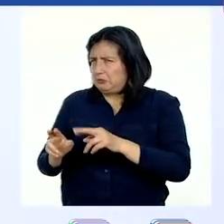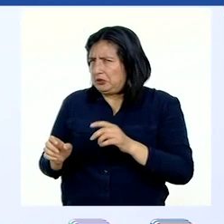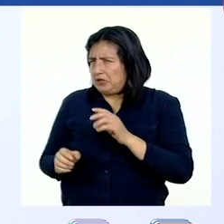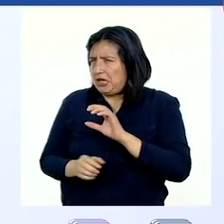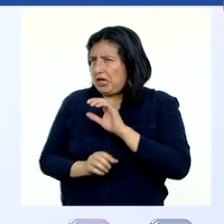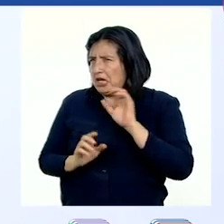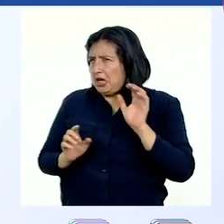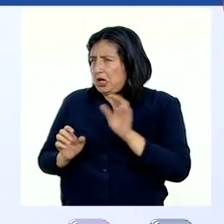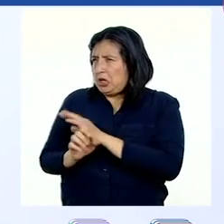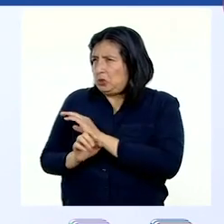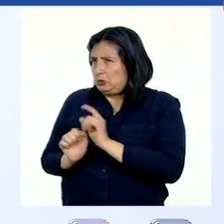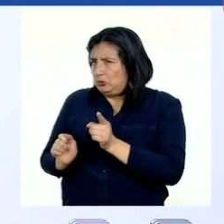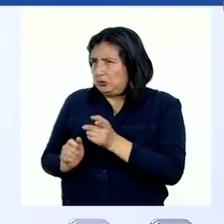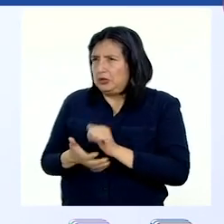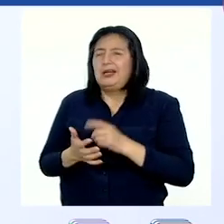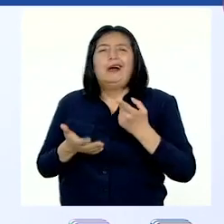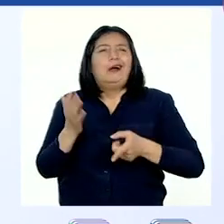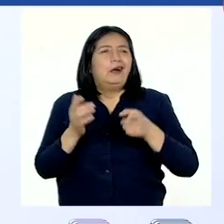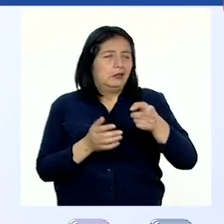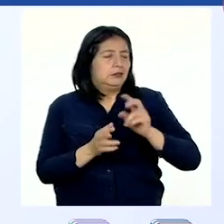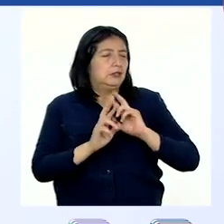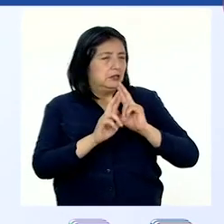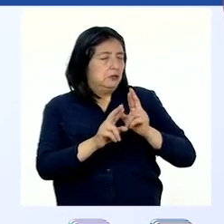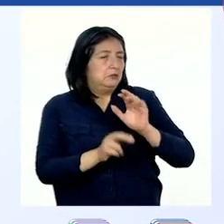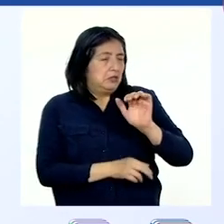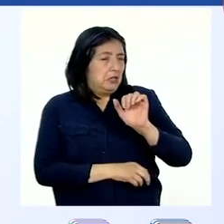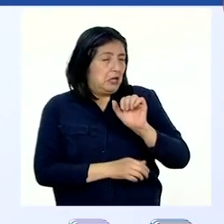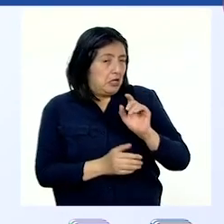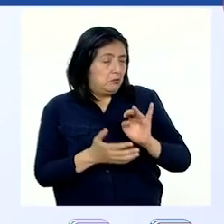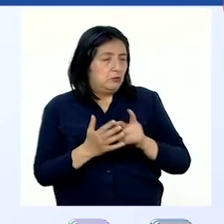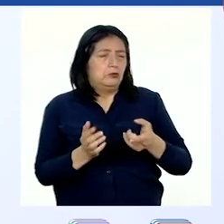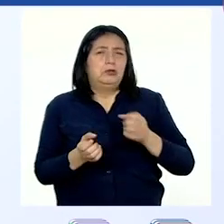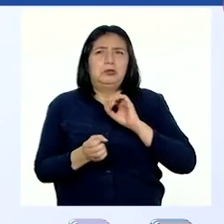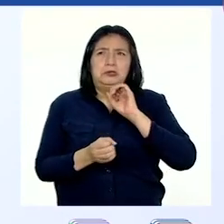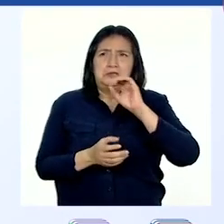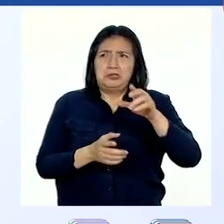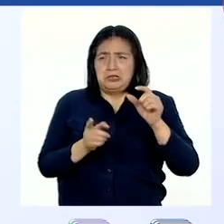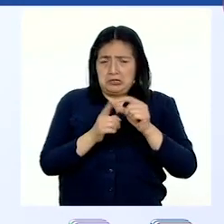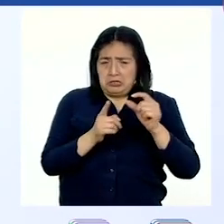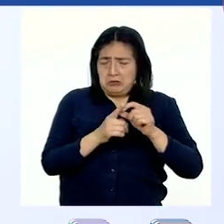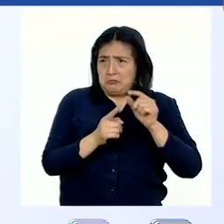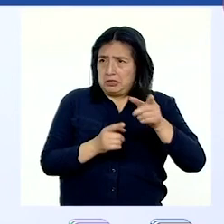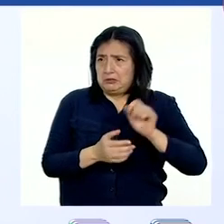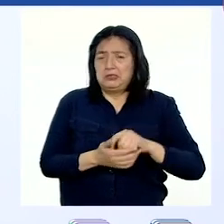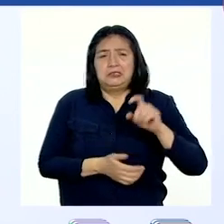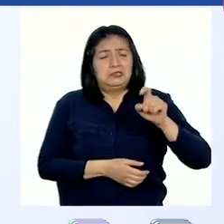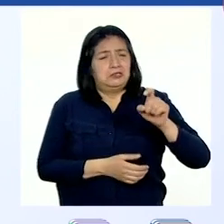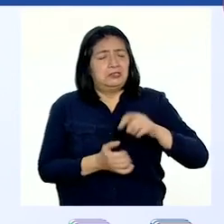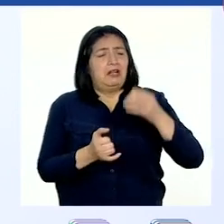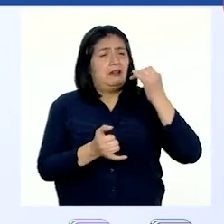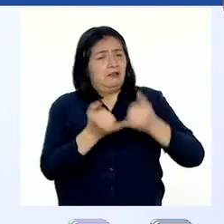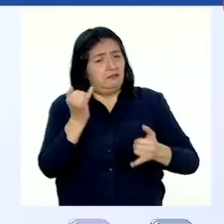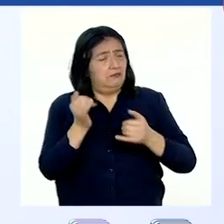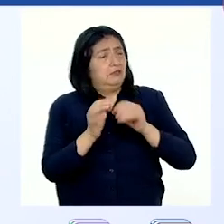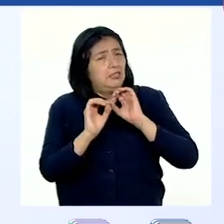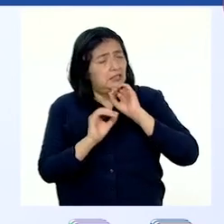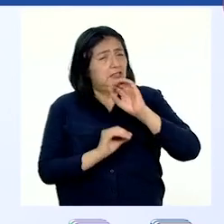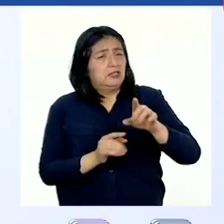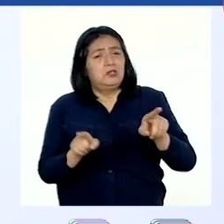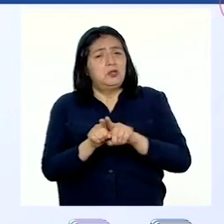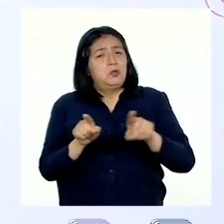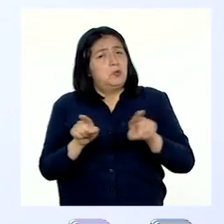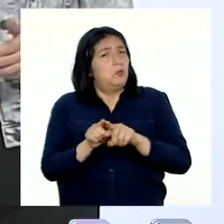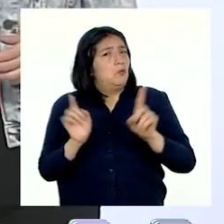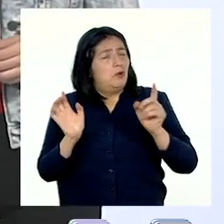Una respuesta absoluta es aquella que, aunque enunciemos con nuestras propias palabras, tiene al final de cuentas un